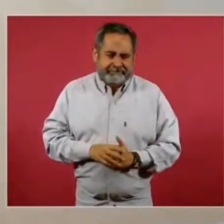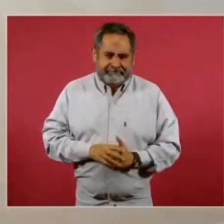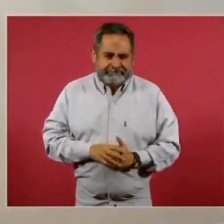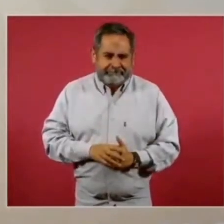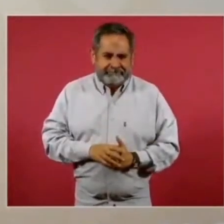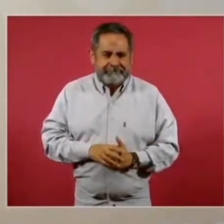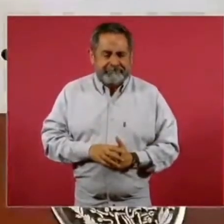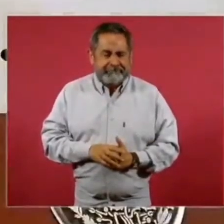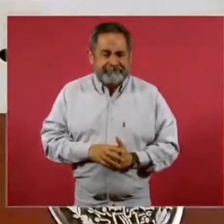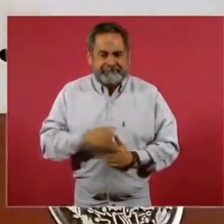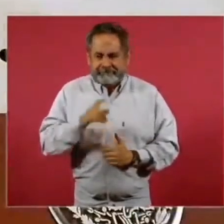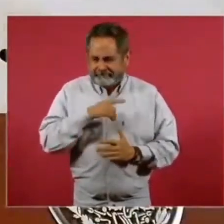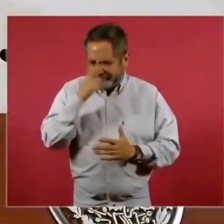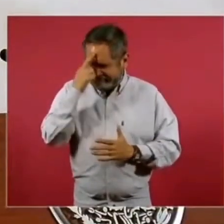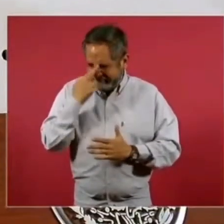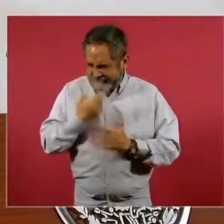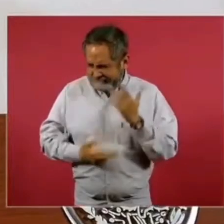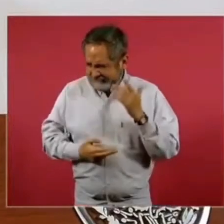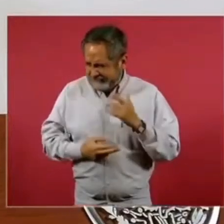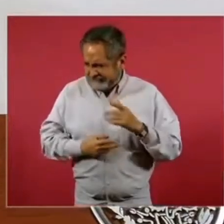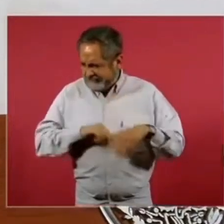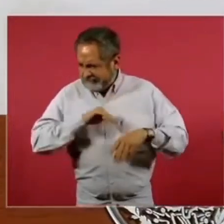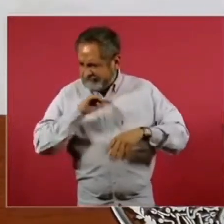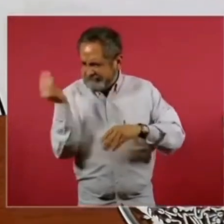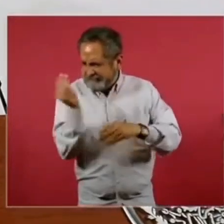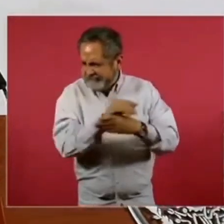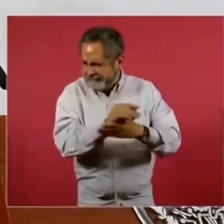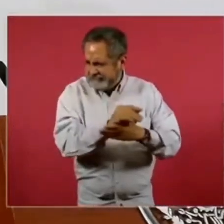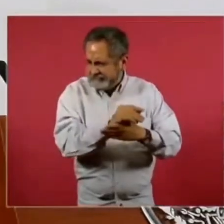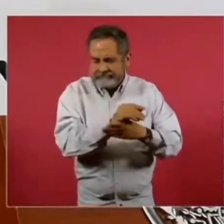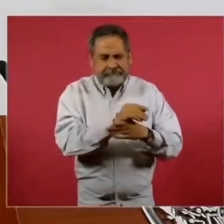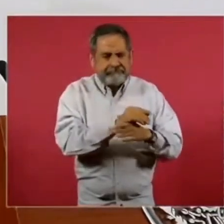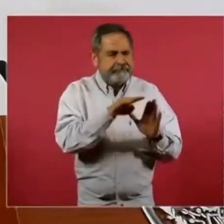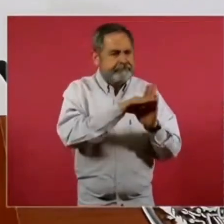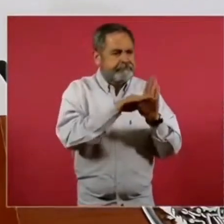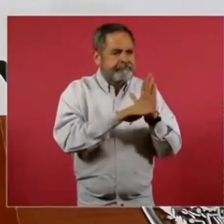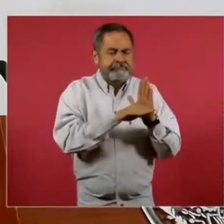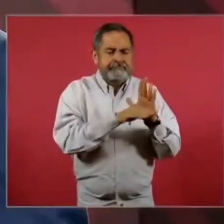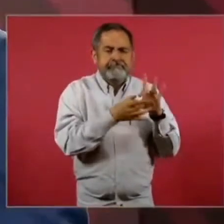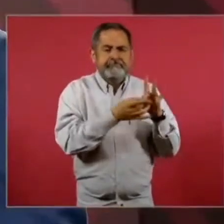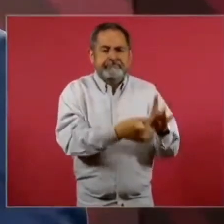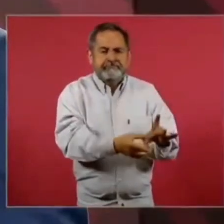este violando los principios